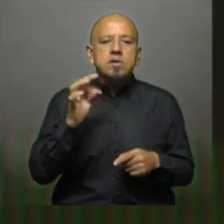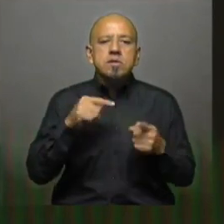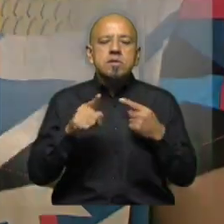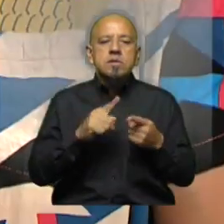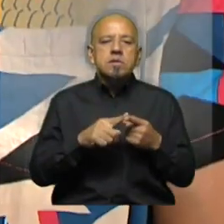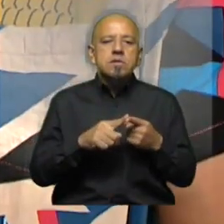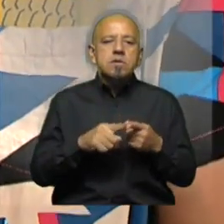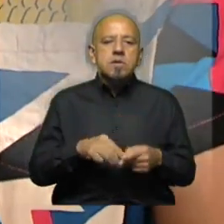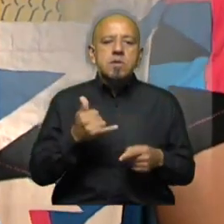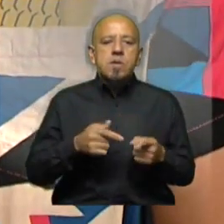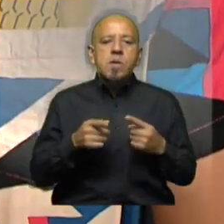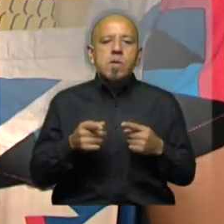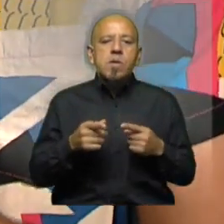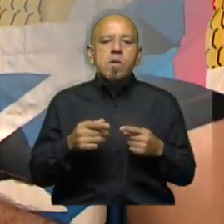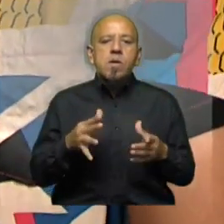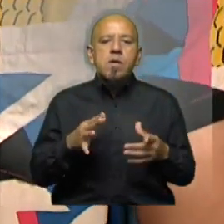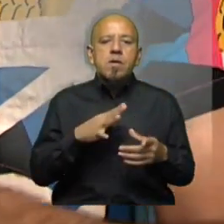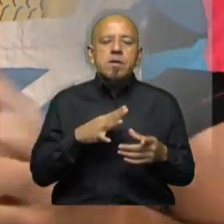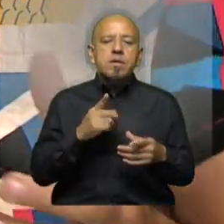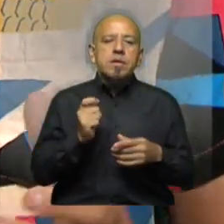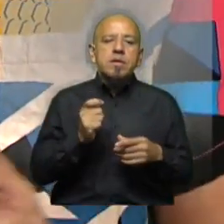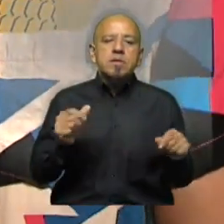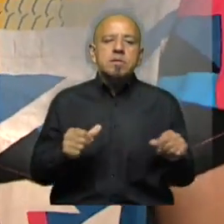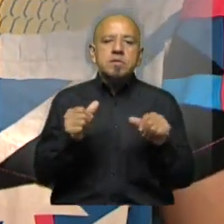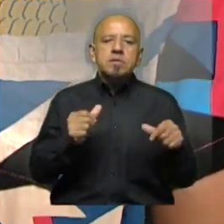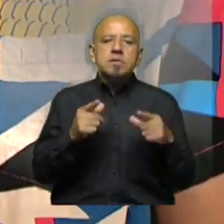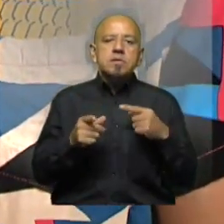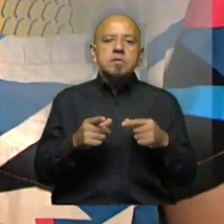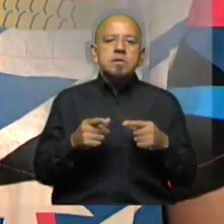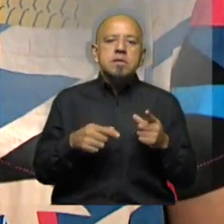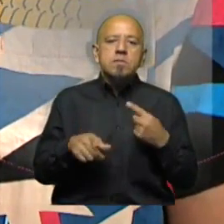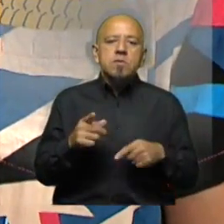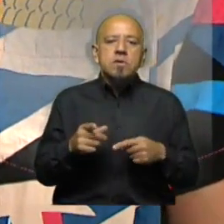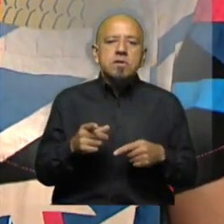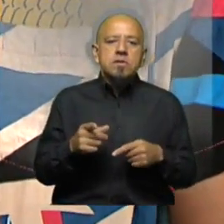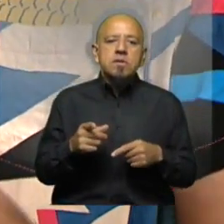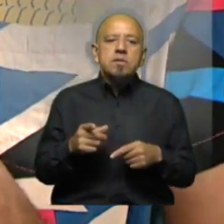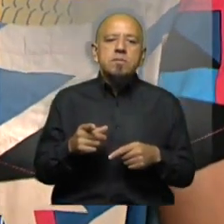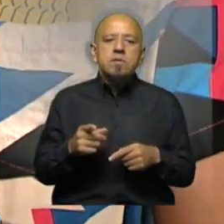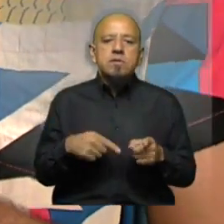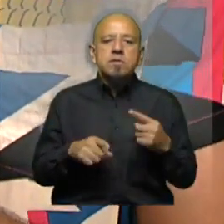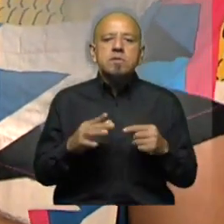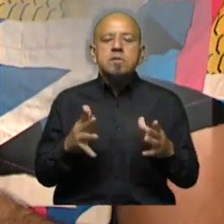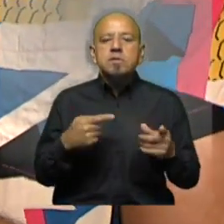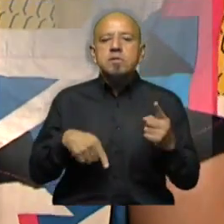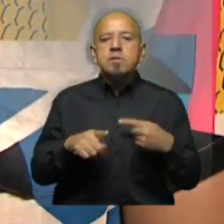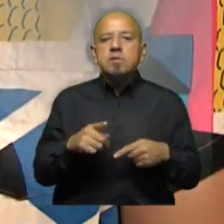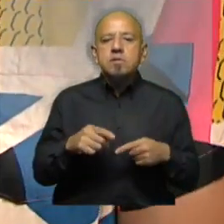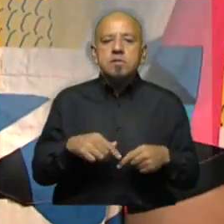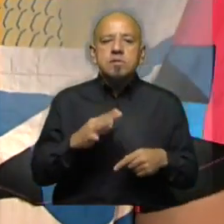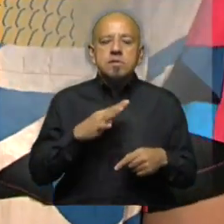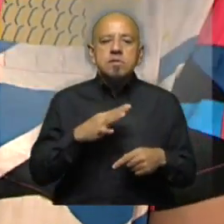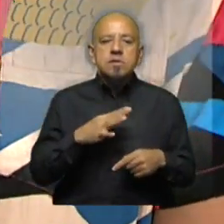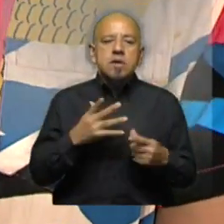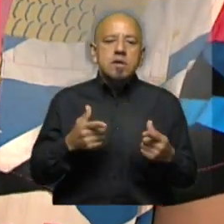que tiene el testimonio de quienes las crearon y de quienes estaban alrededor en ese momento, para dar lugar a esos momentos que quedaron